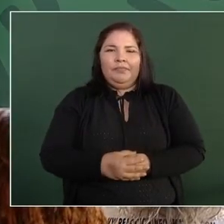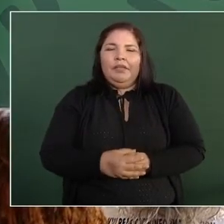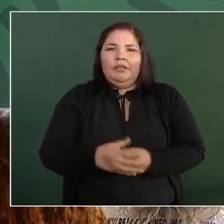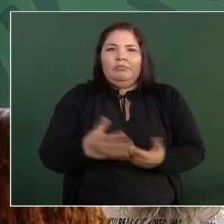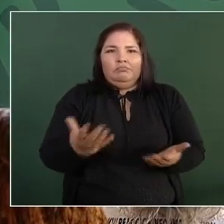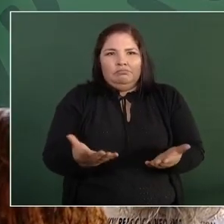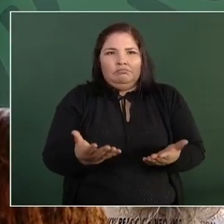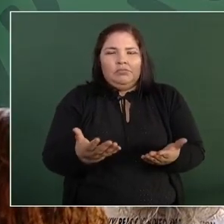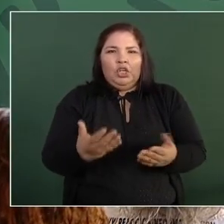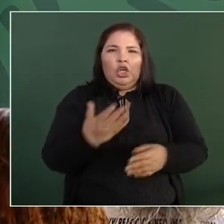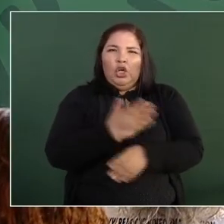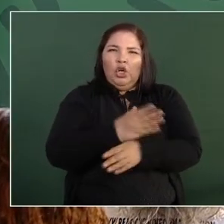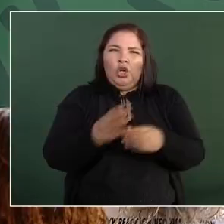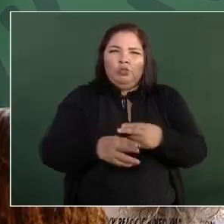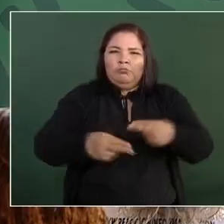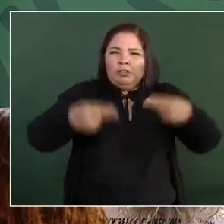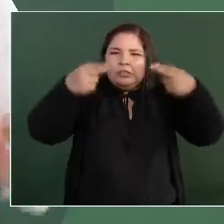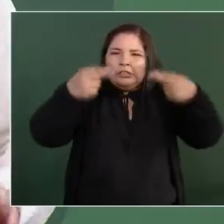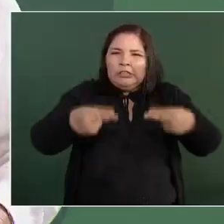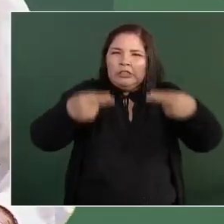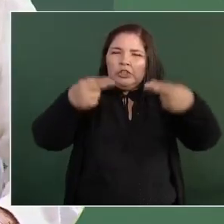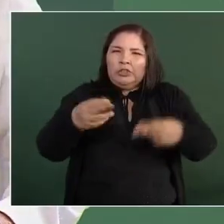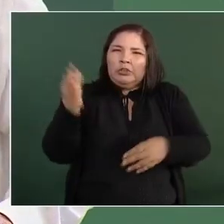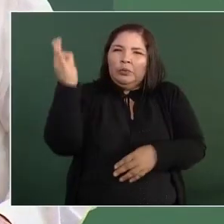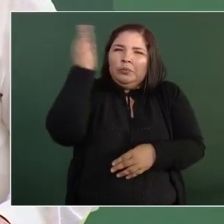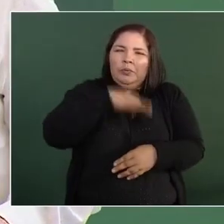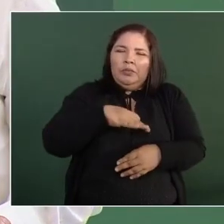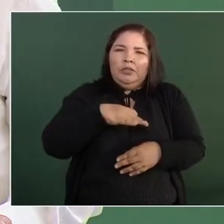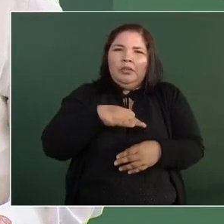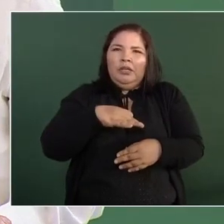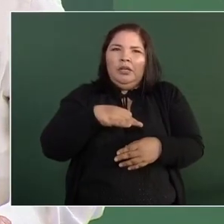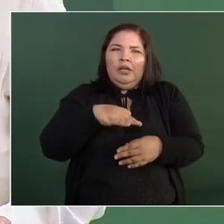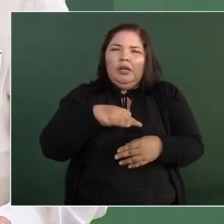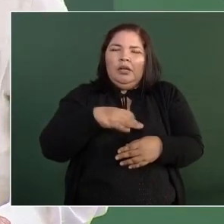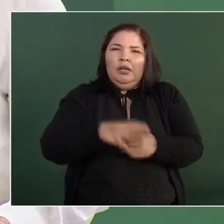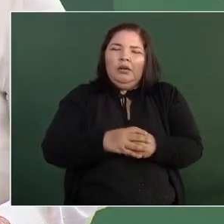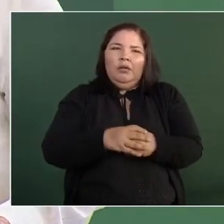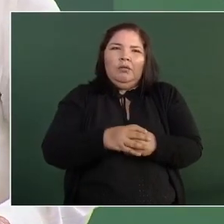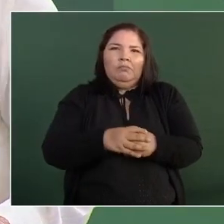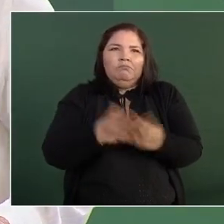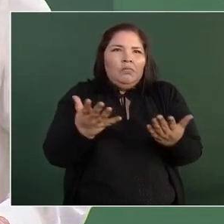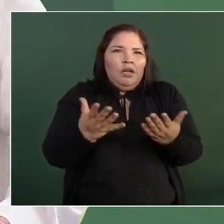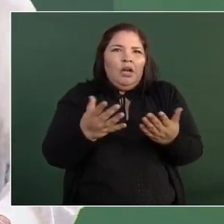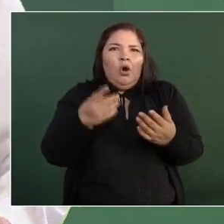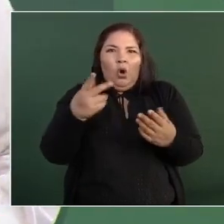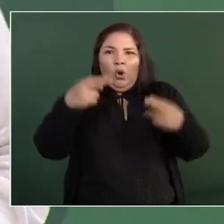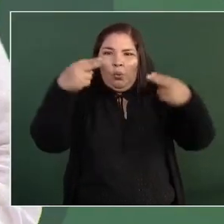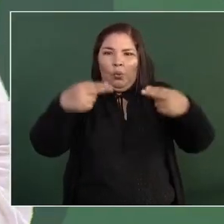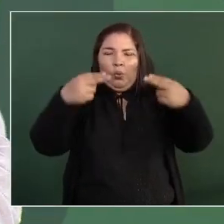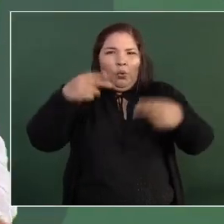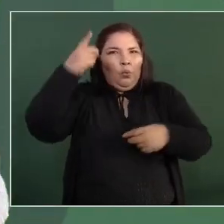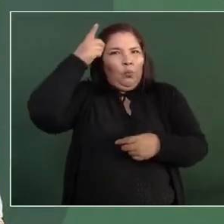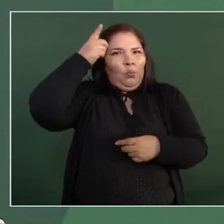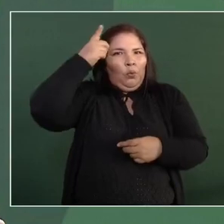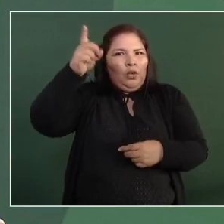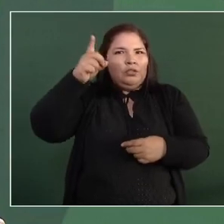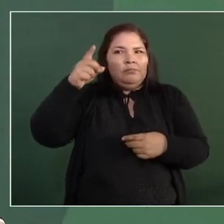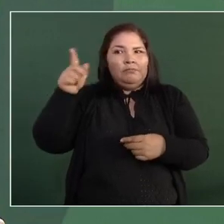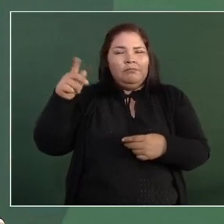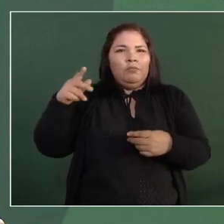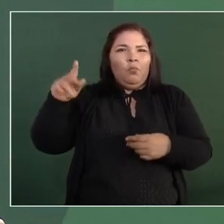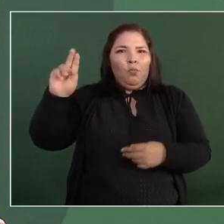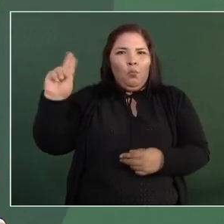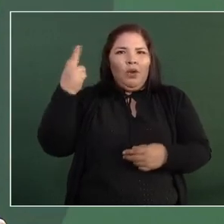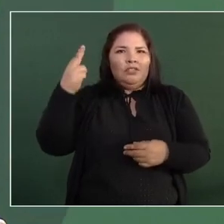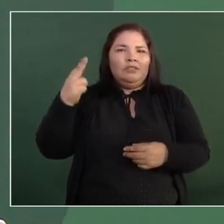y negocios fachada o negocios de algún funcionario, el dueño de la universidad,